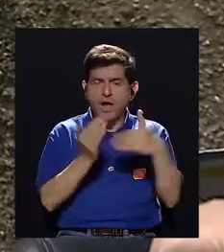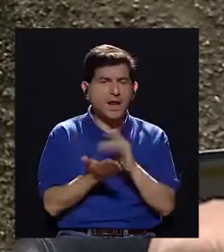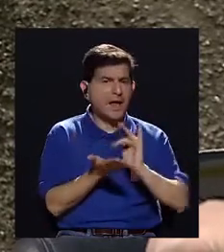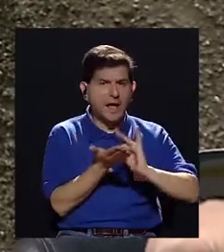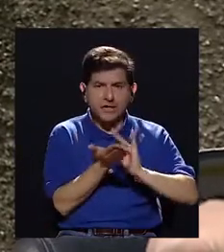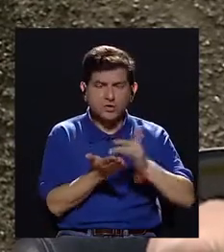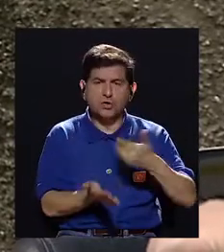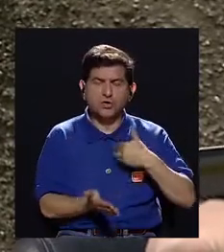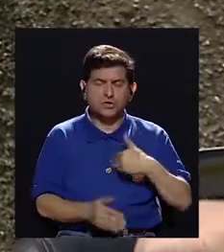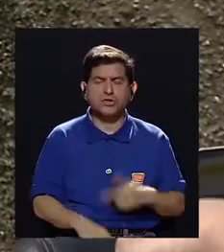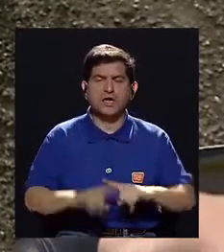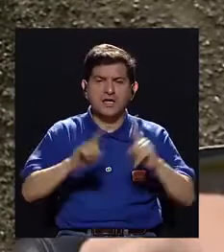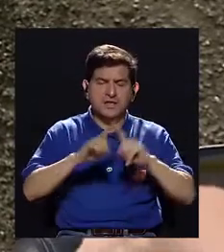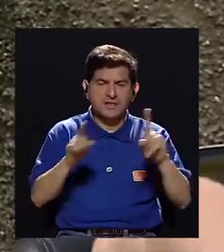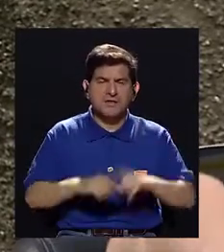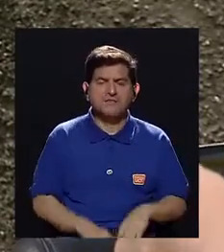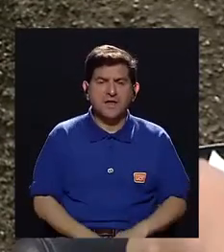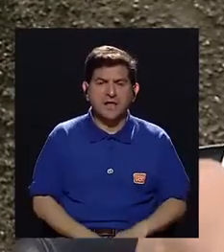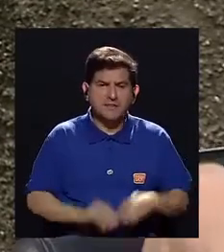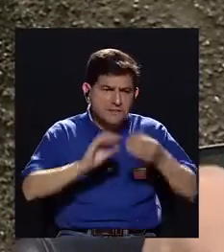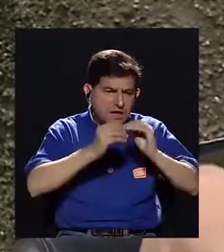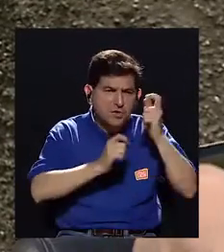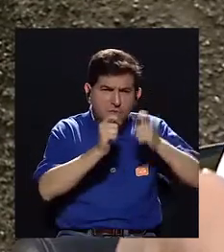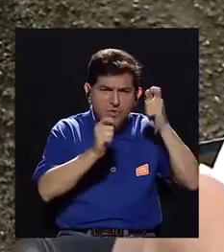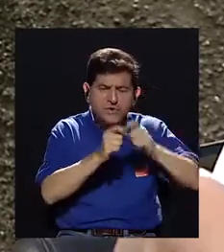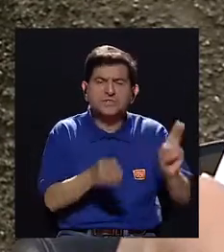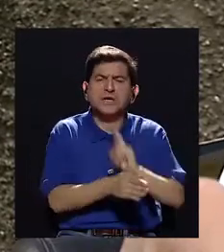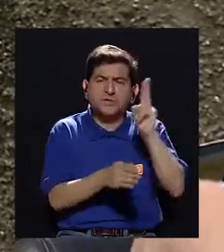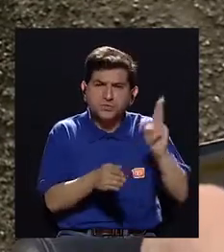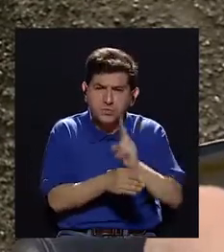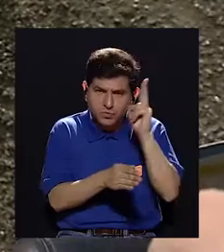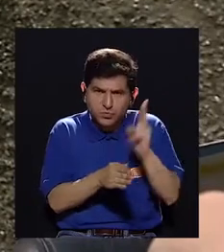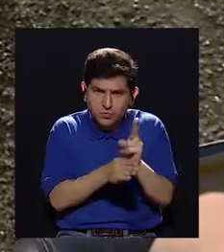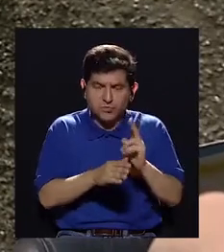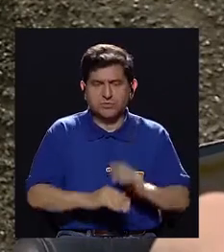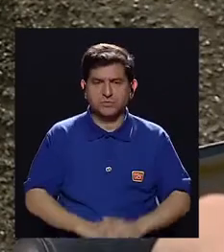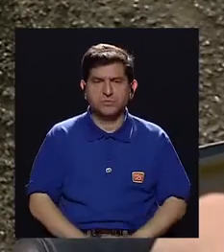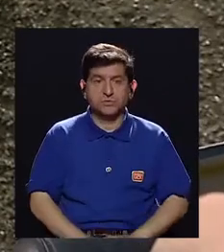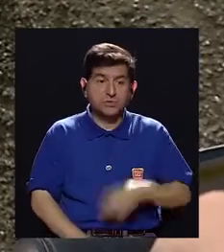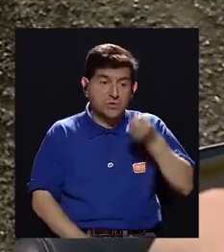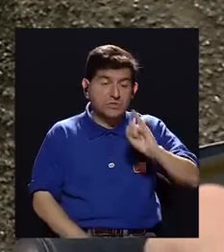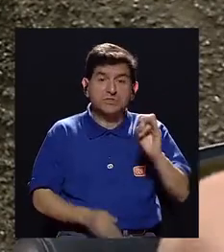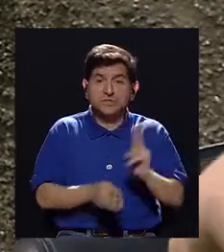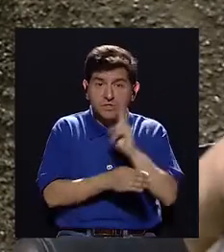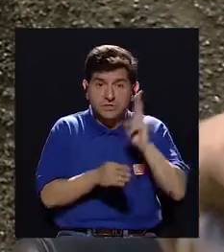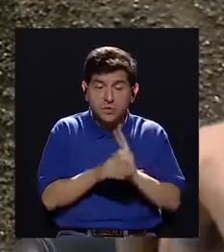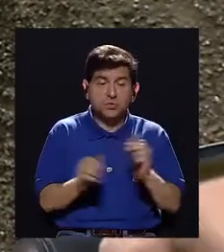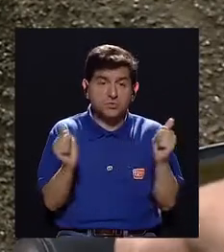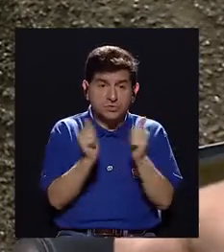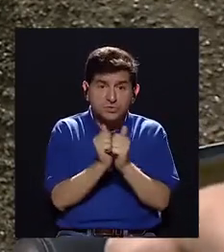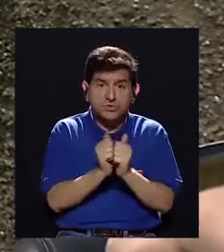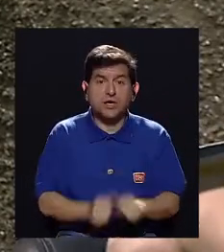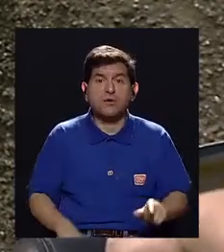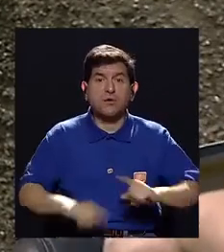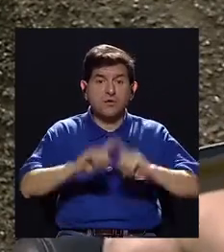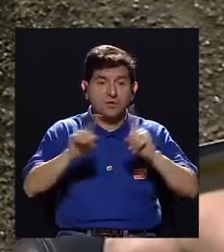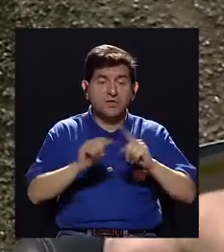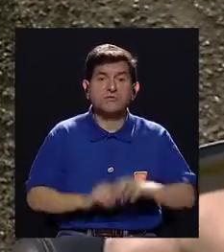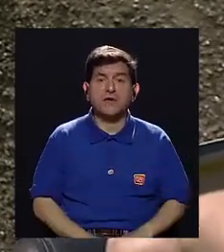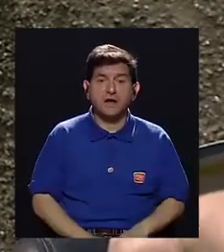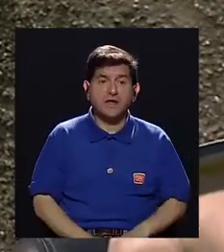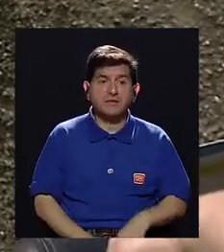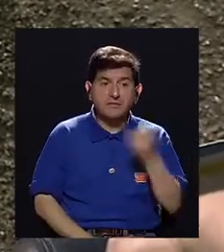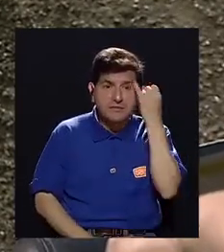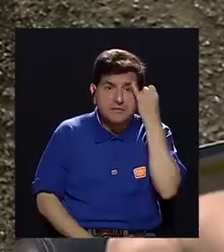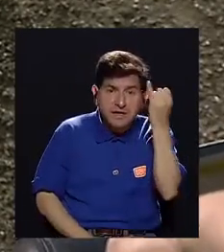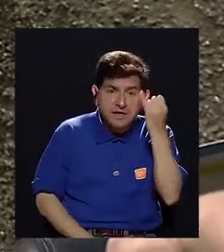otro medicamento, pues tiene sus dosis, tiene su forma de utilizarse y si se usa bajo las indicaciones que se les